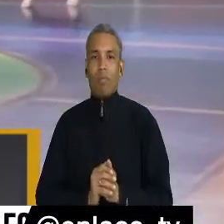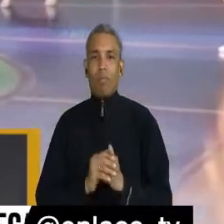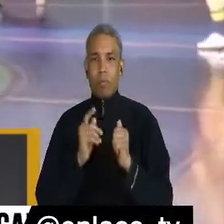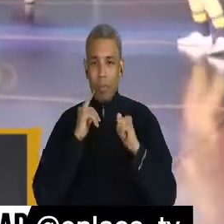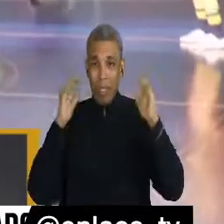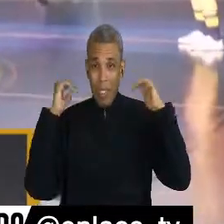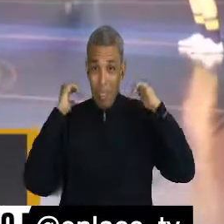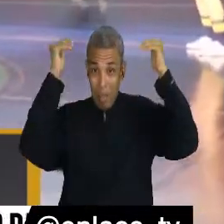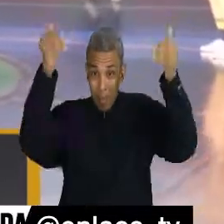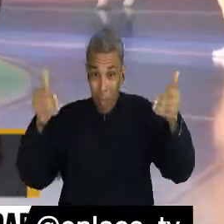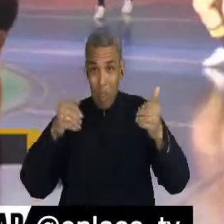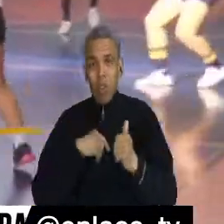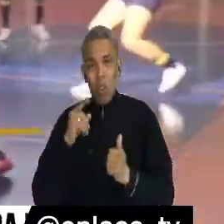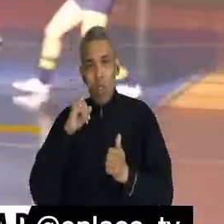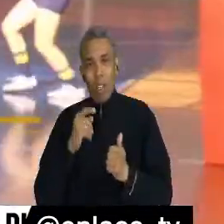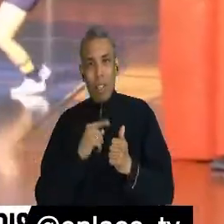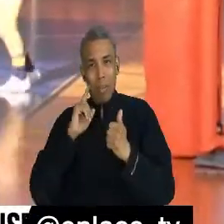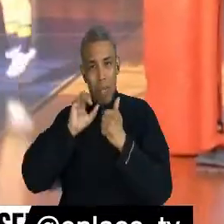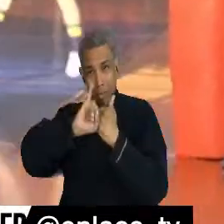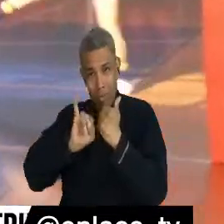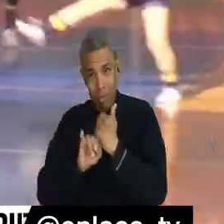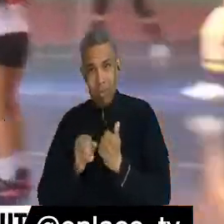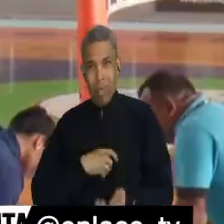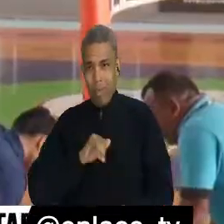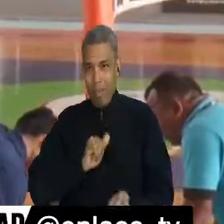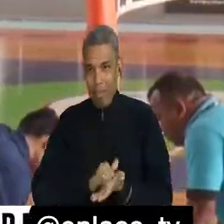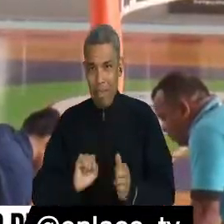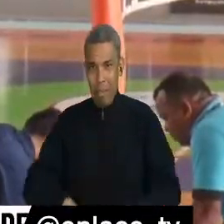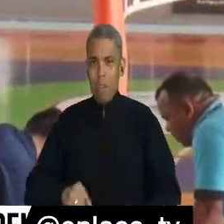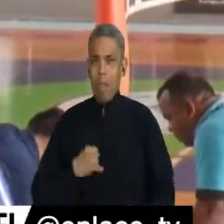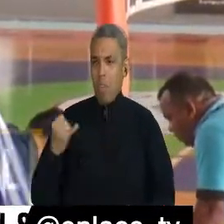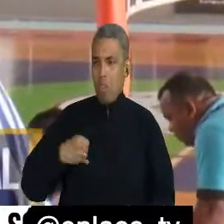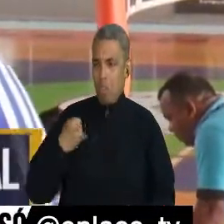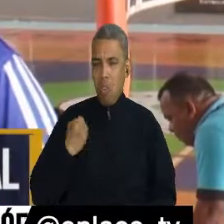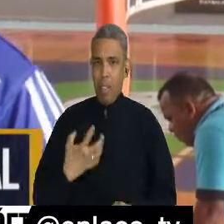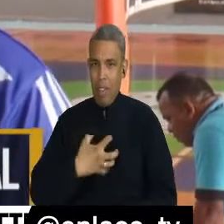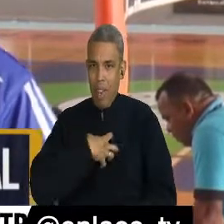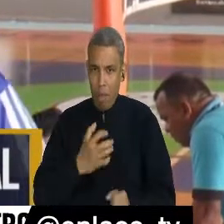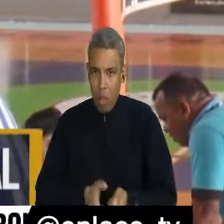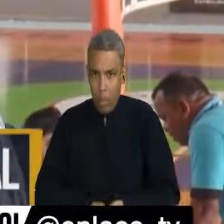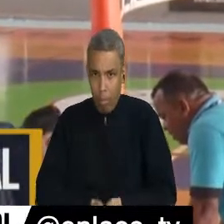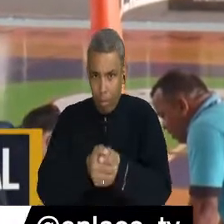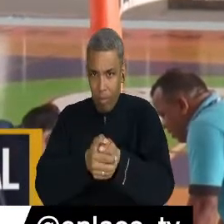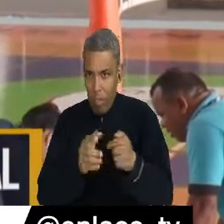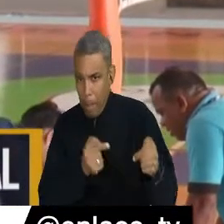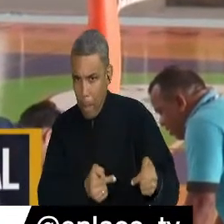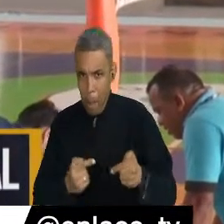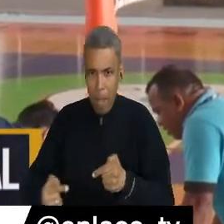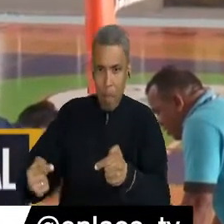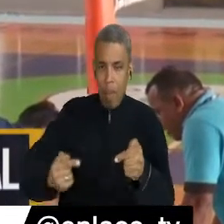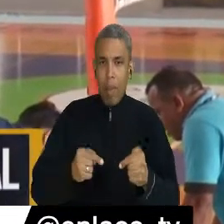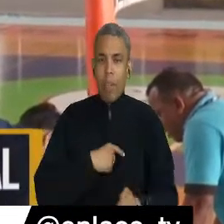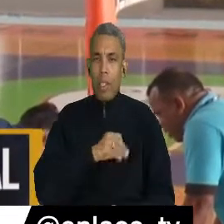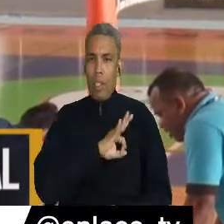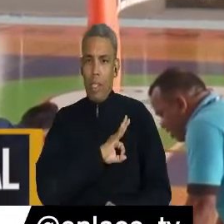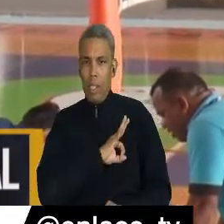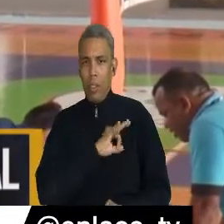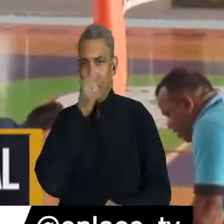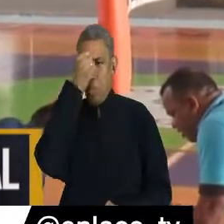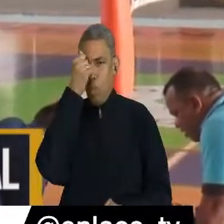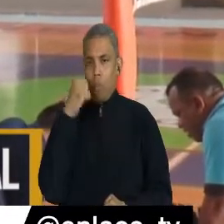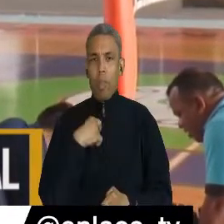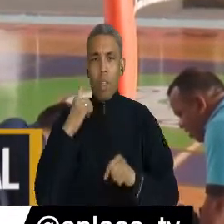del Industrial un festival de voleibol para menores de edad. Bueno, este día sábado 29 y 31 del mes de abril en la estación del Colegio